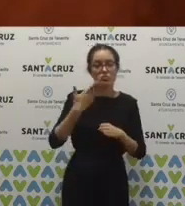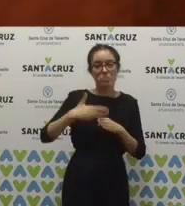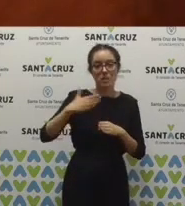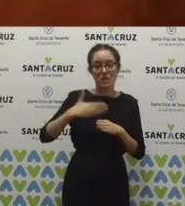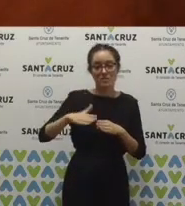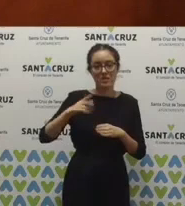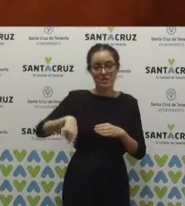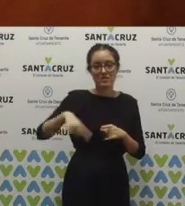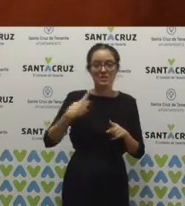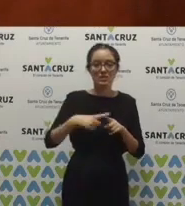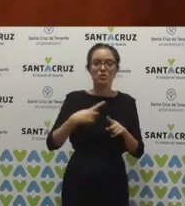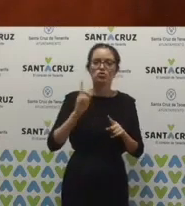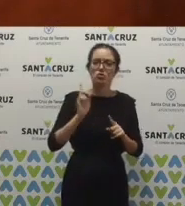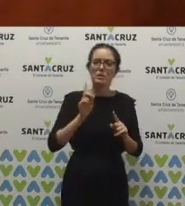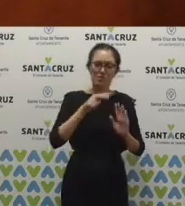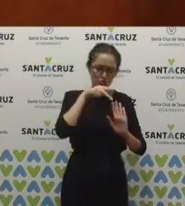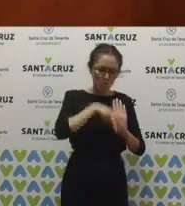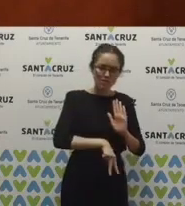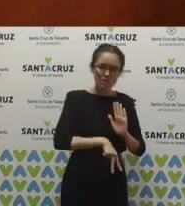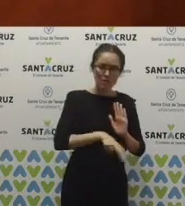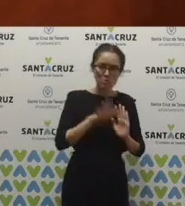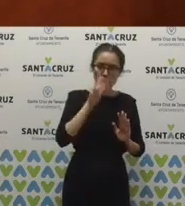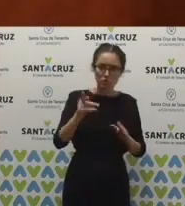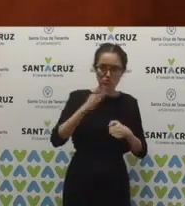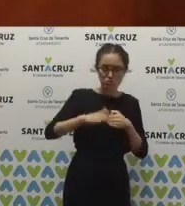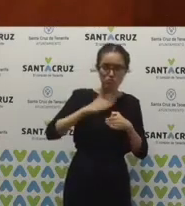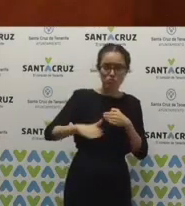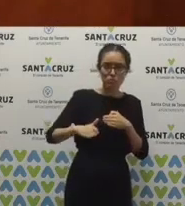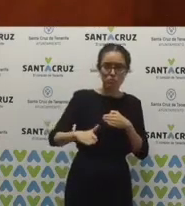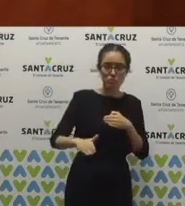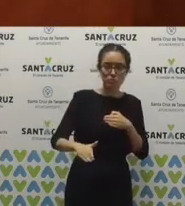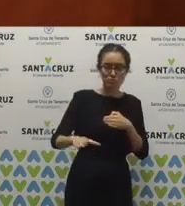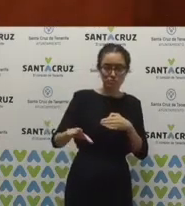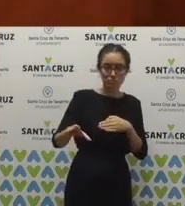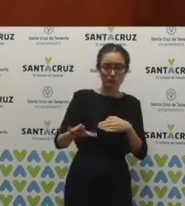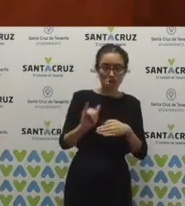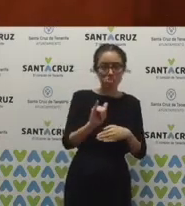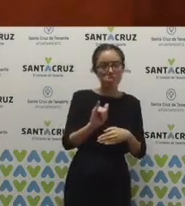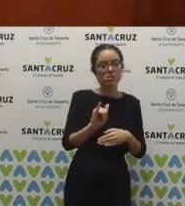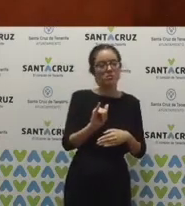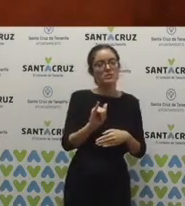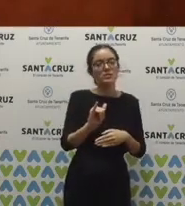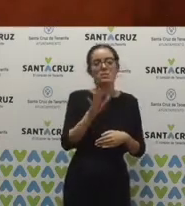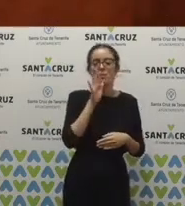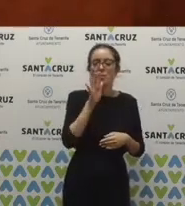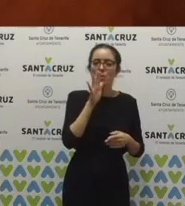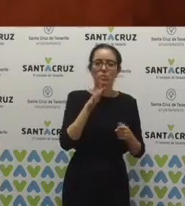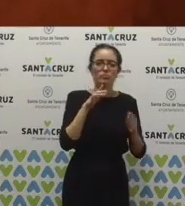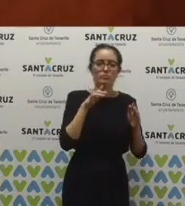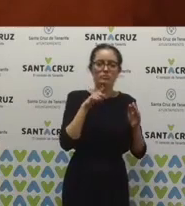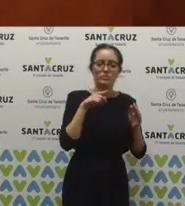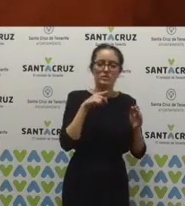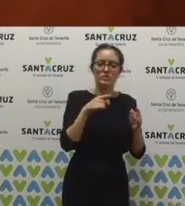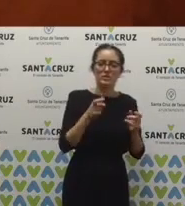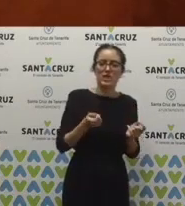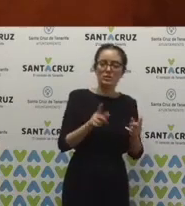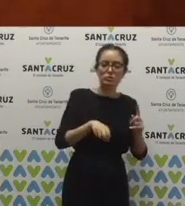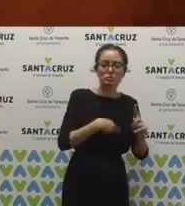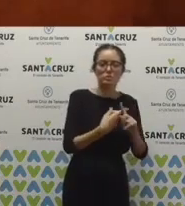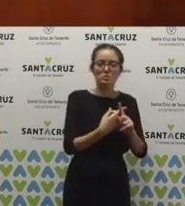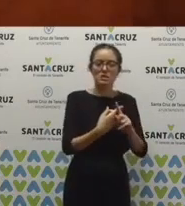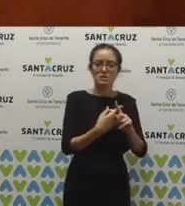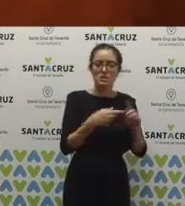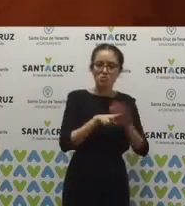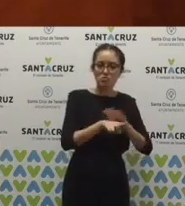se debe sólo a cubrir un marco normativo que ajustaba a los gastos y ajustaba a limitar los entenamientos de las corporaciones